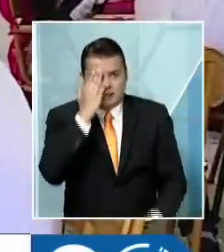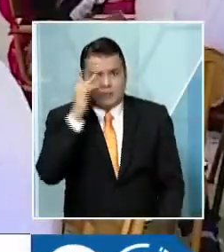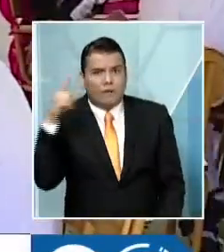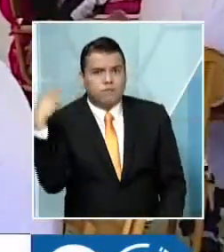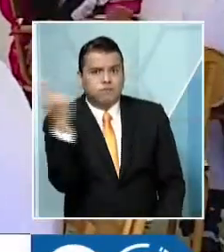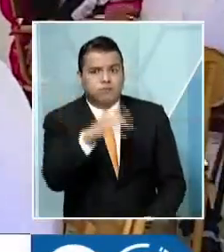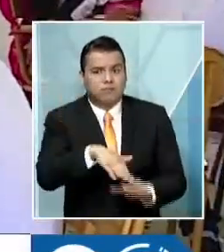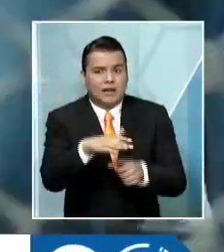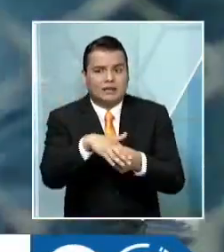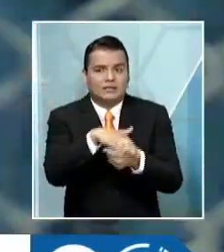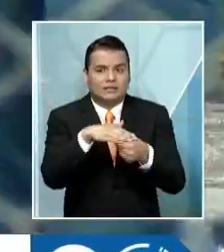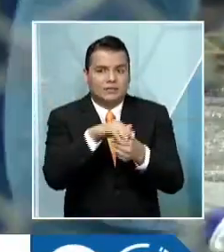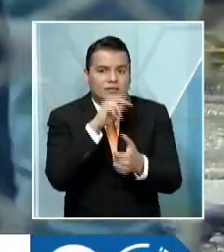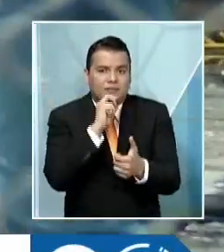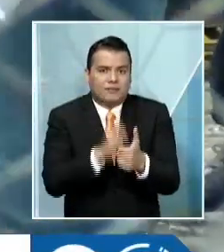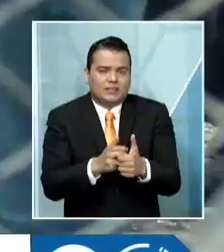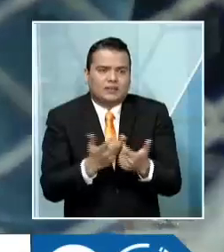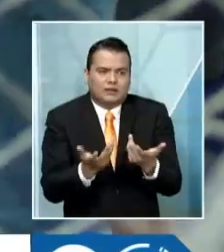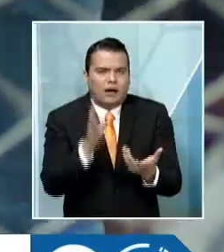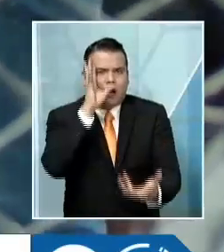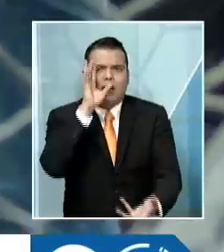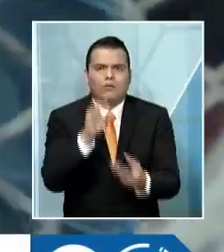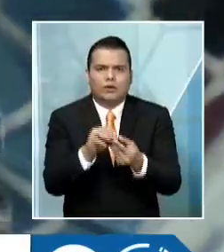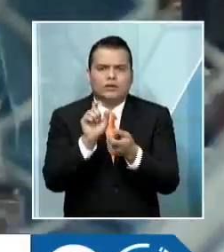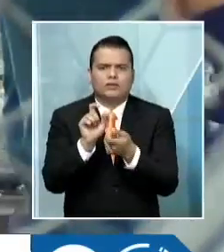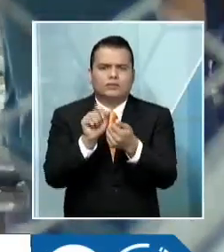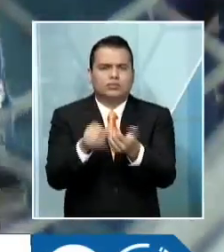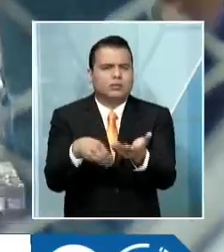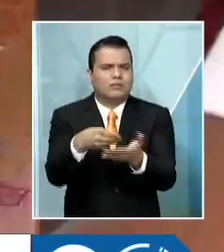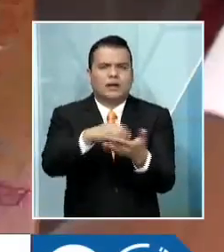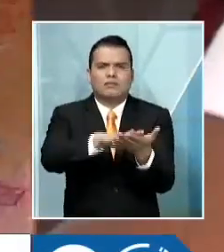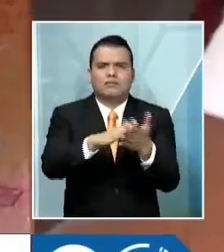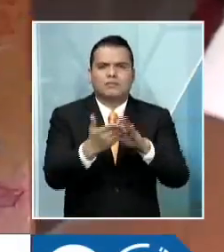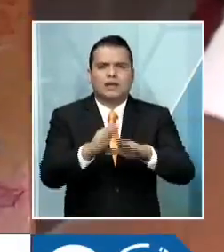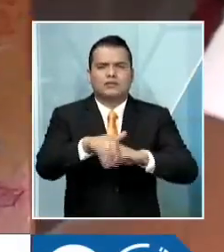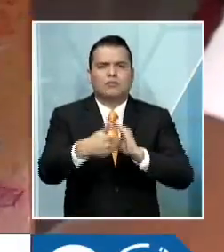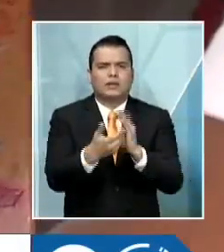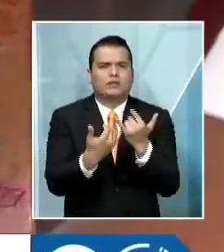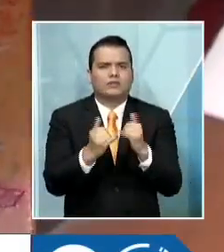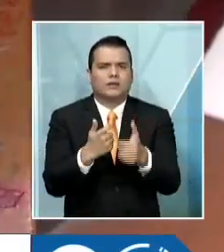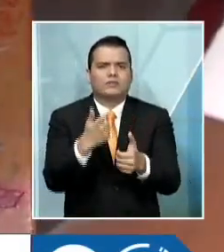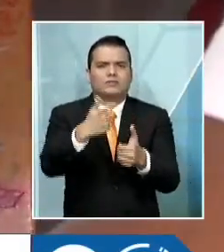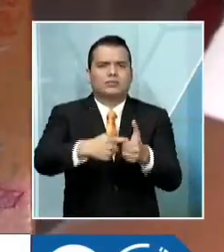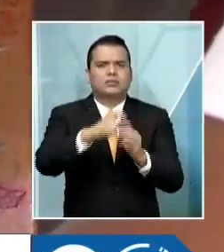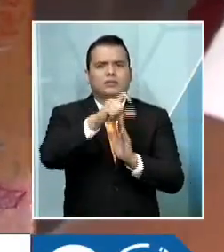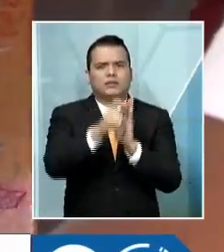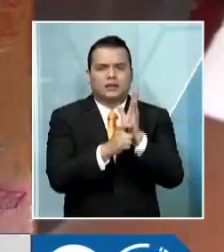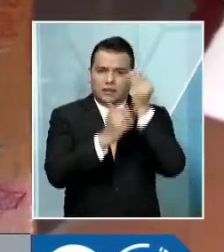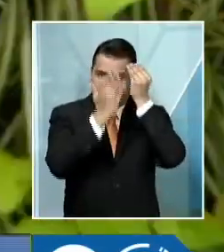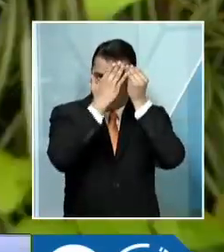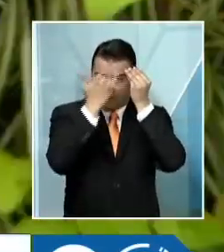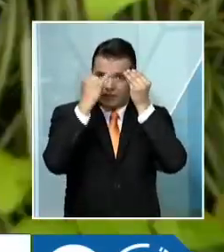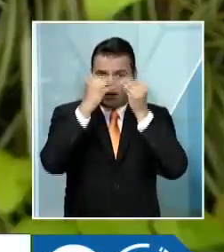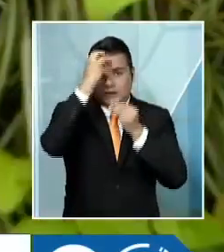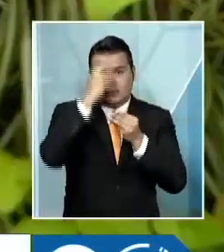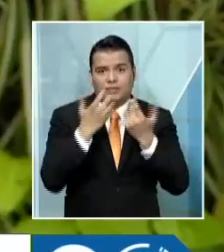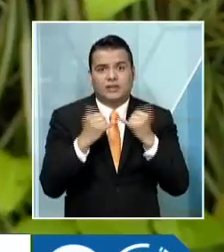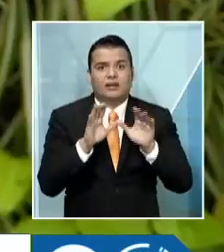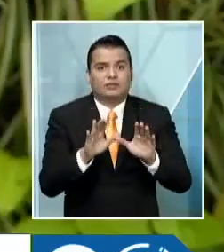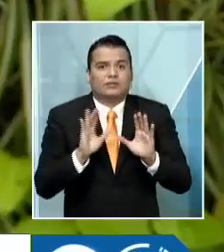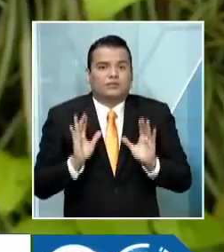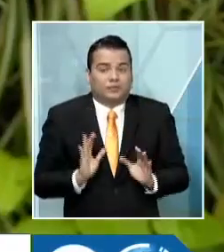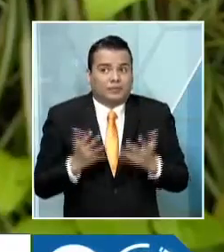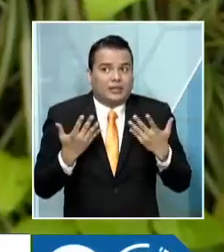del Cauca junto al Ministerio de Educación subsidiaran el 100% del valor de la inscripción de las pruebas Saber 11. Tenemos que